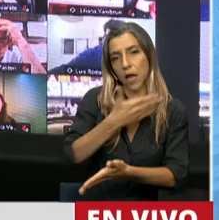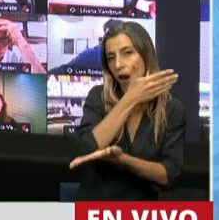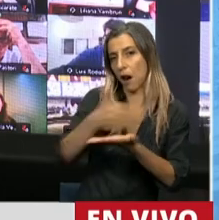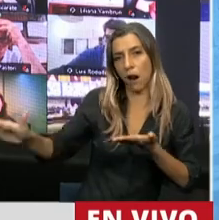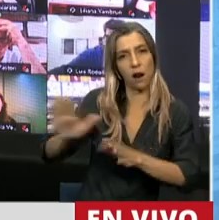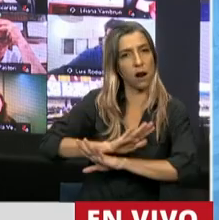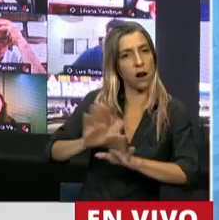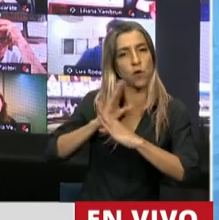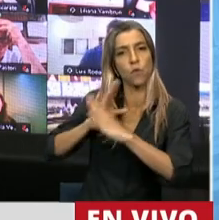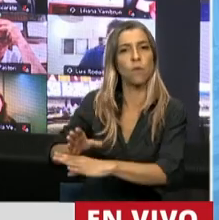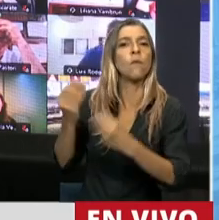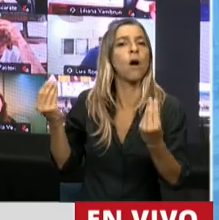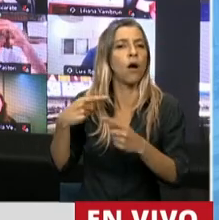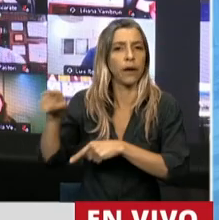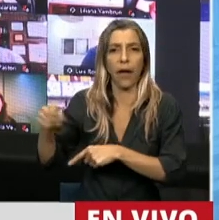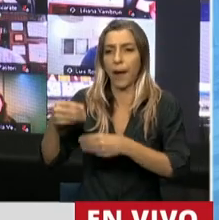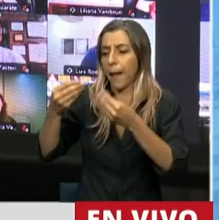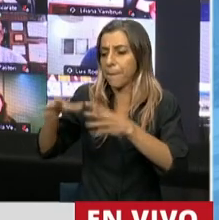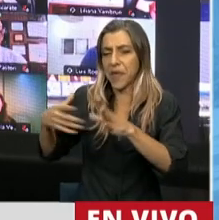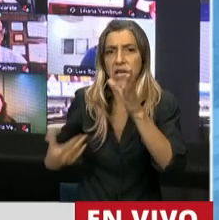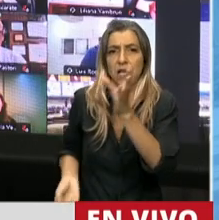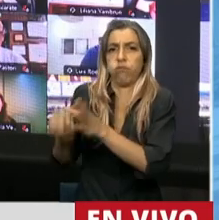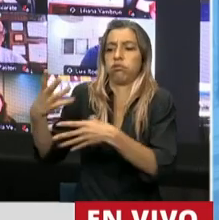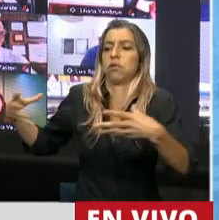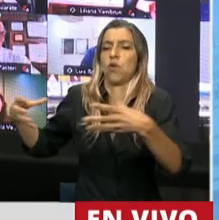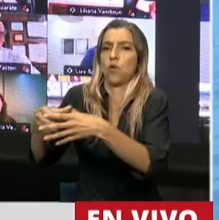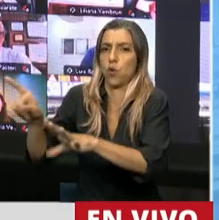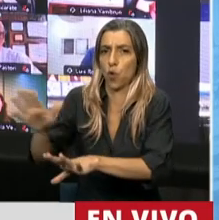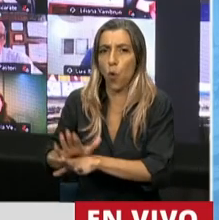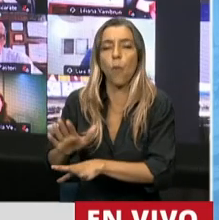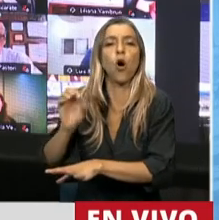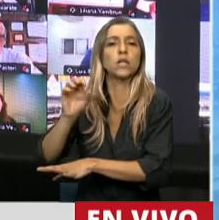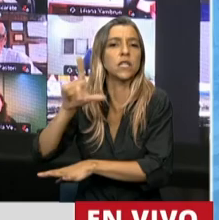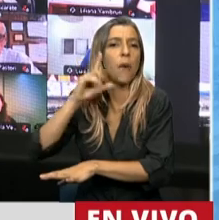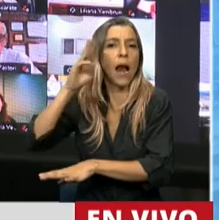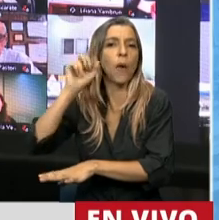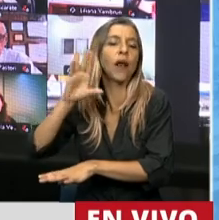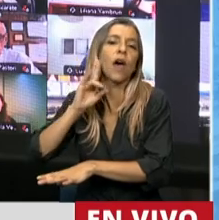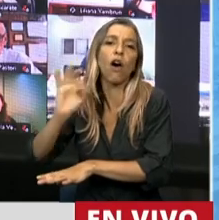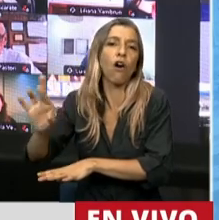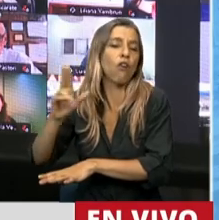ha puesto en marcha la Mesa de Encuentro Libertador General San Martín. Muchísimas gracias.